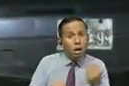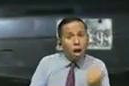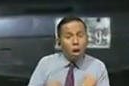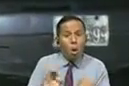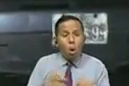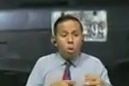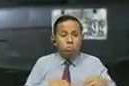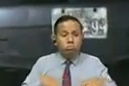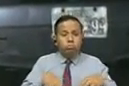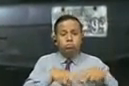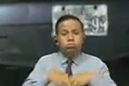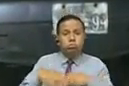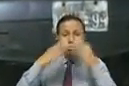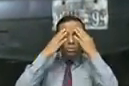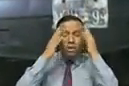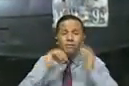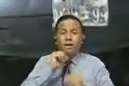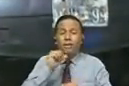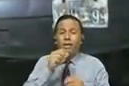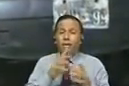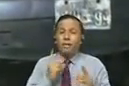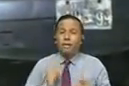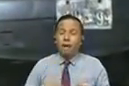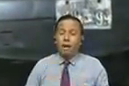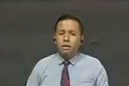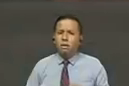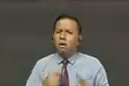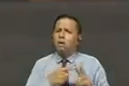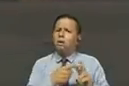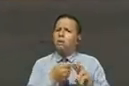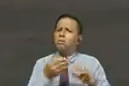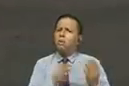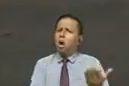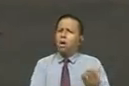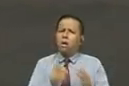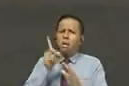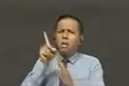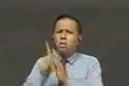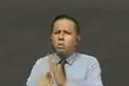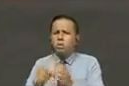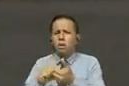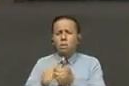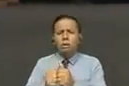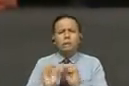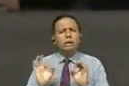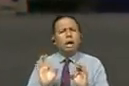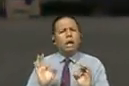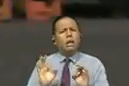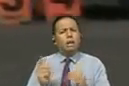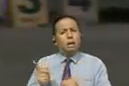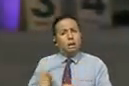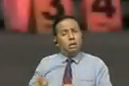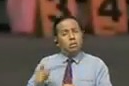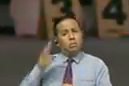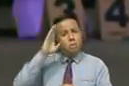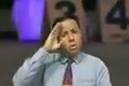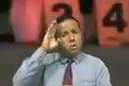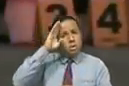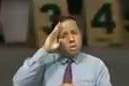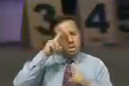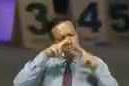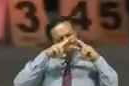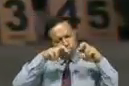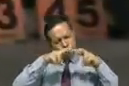Los fallecidos no registraban antecedentes penales. DINASED investiga estas nuevas muertes violentas que ya suman 22